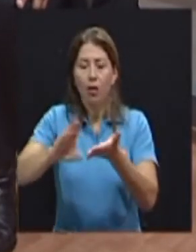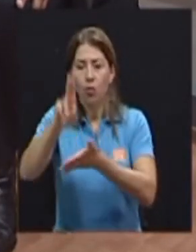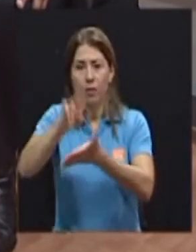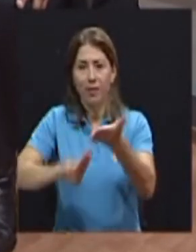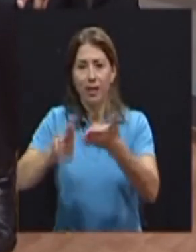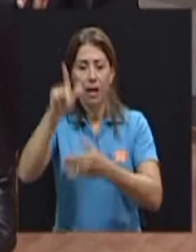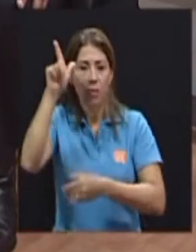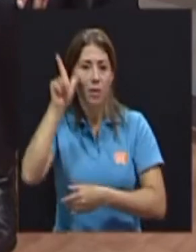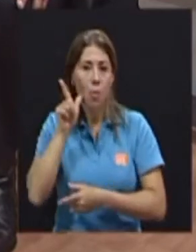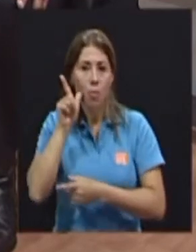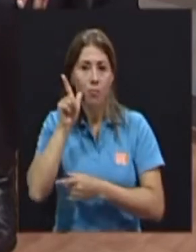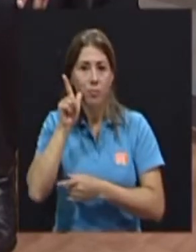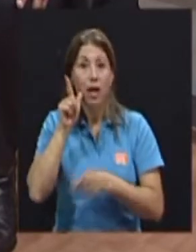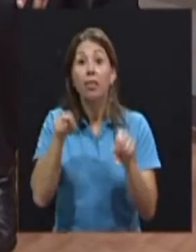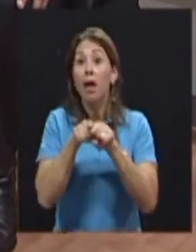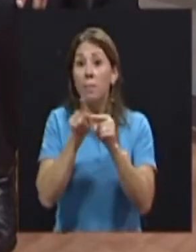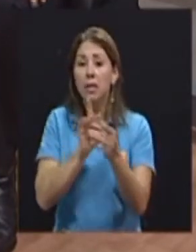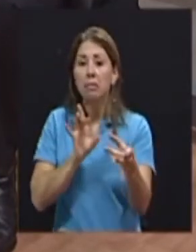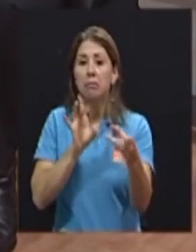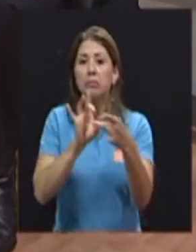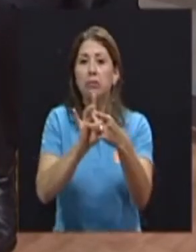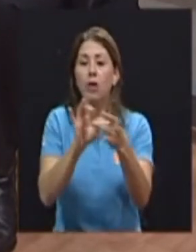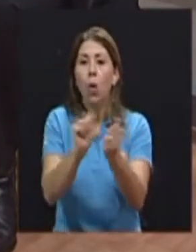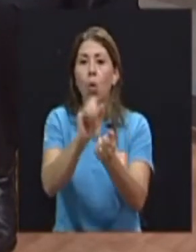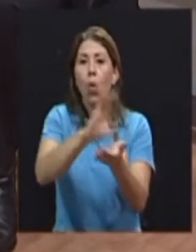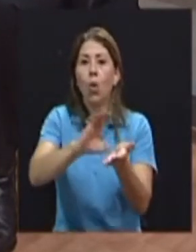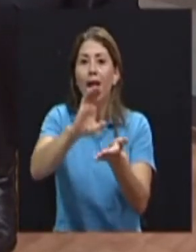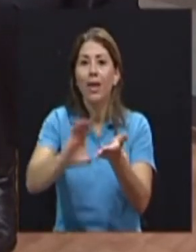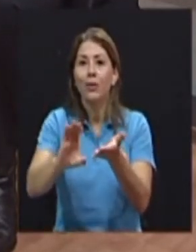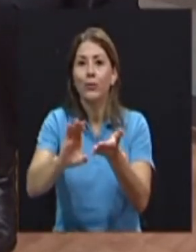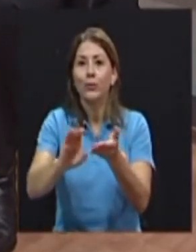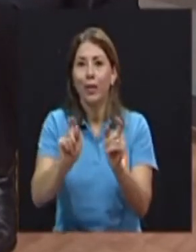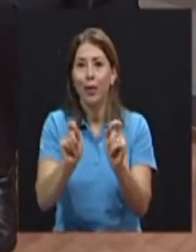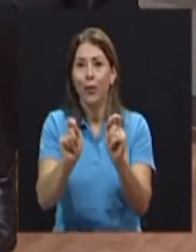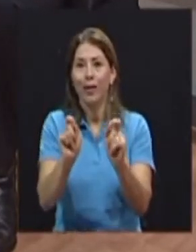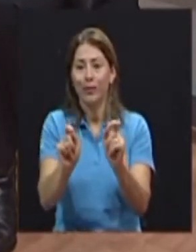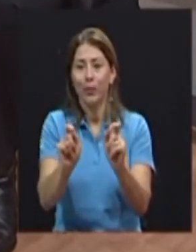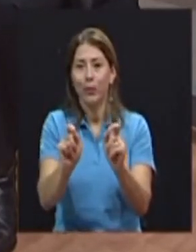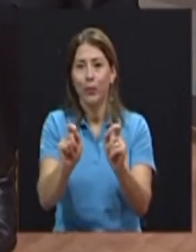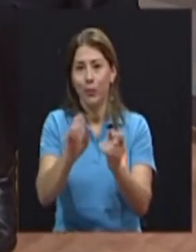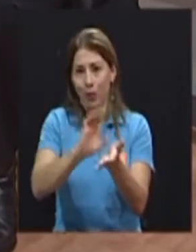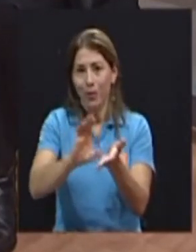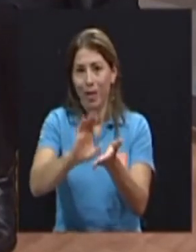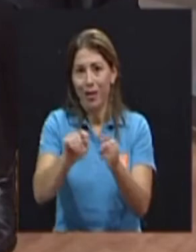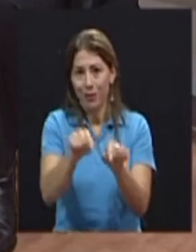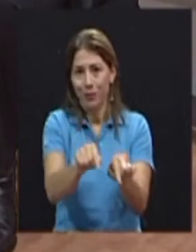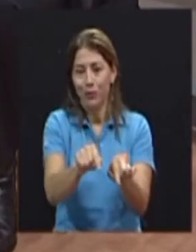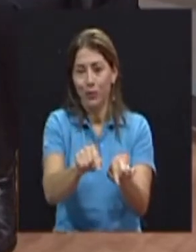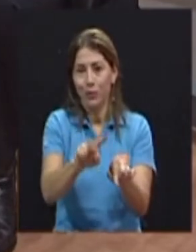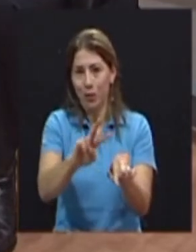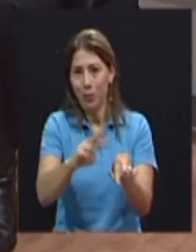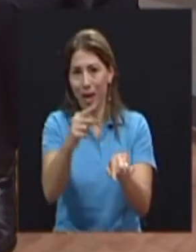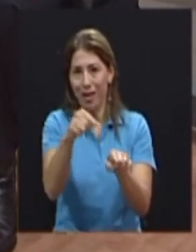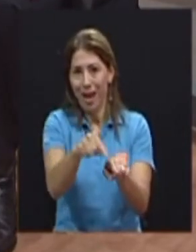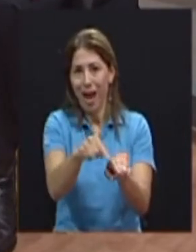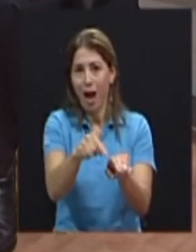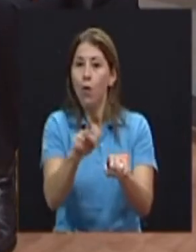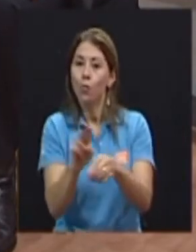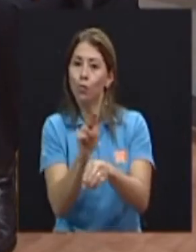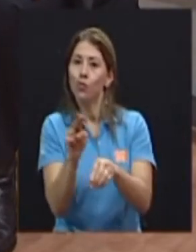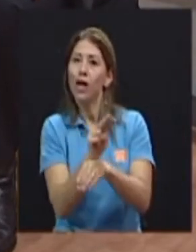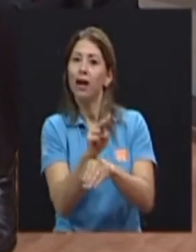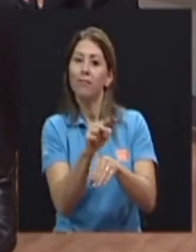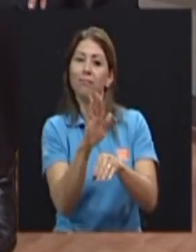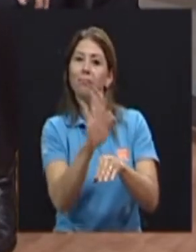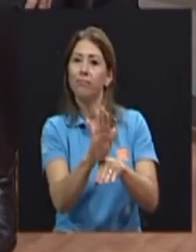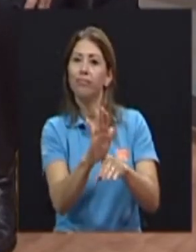colegios de secundaria para usar sus instalaciones, no esperarnos a tener una sede propia, sino que usar las instalaciones de